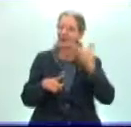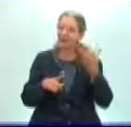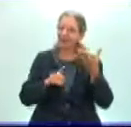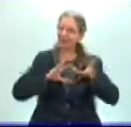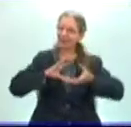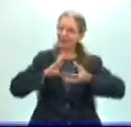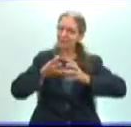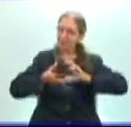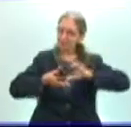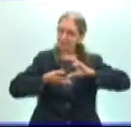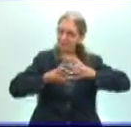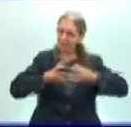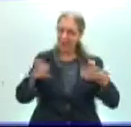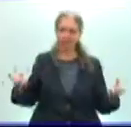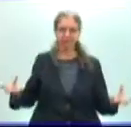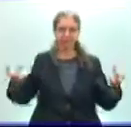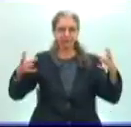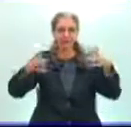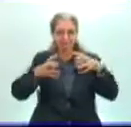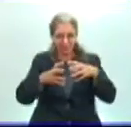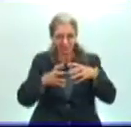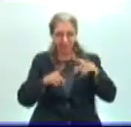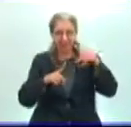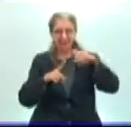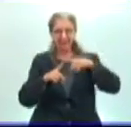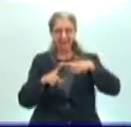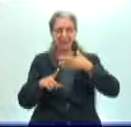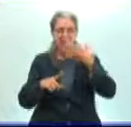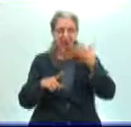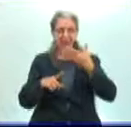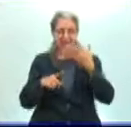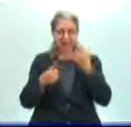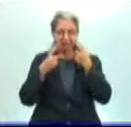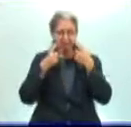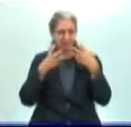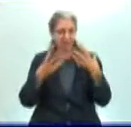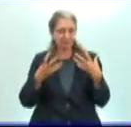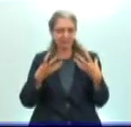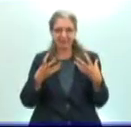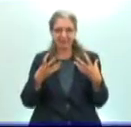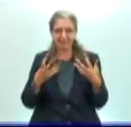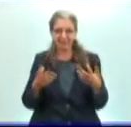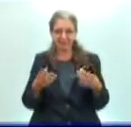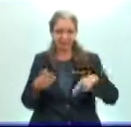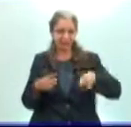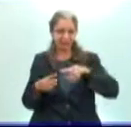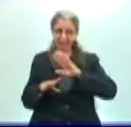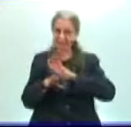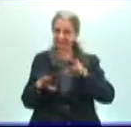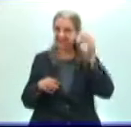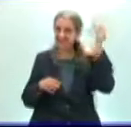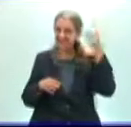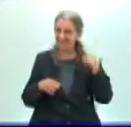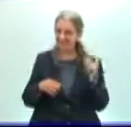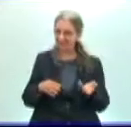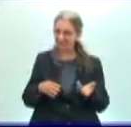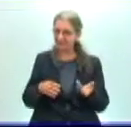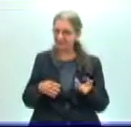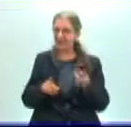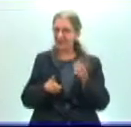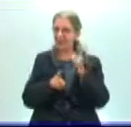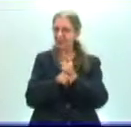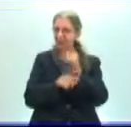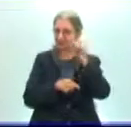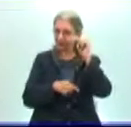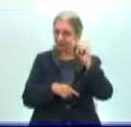un grupo de un teorema fundamental que ustedes conocen. En el encuentro de